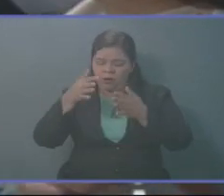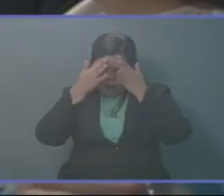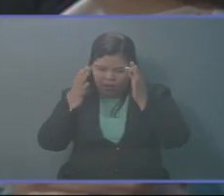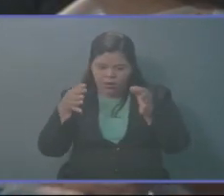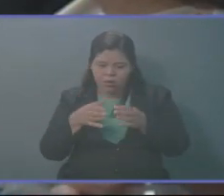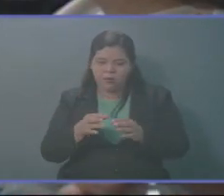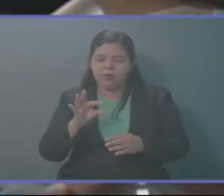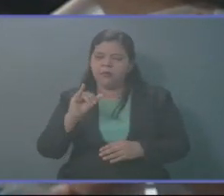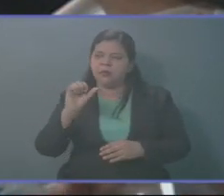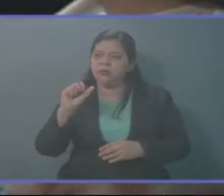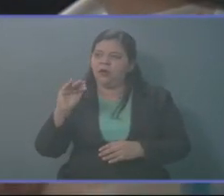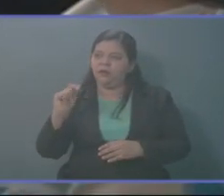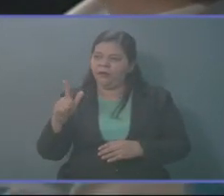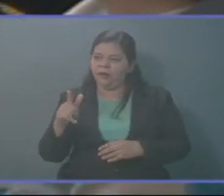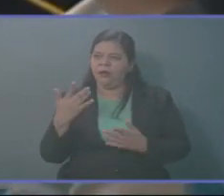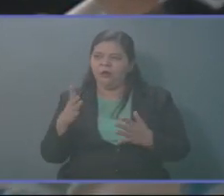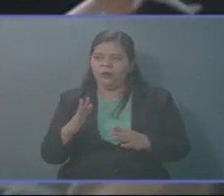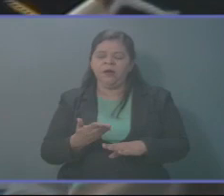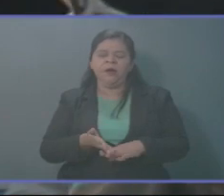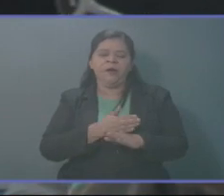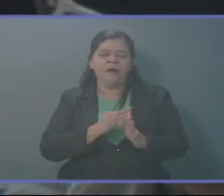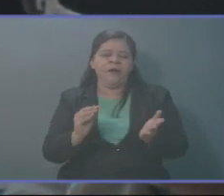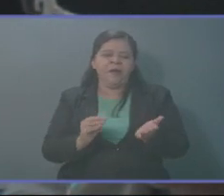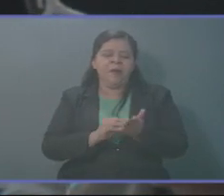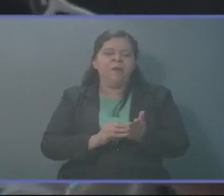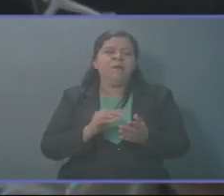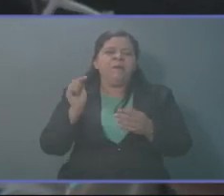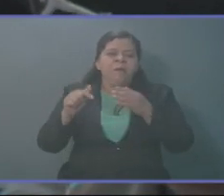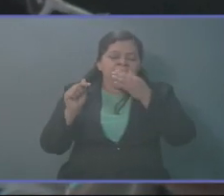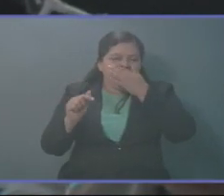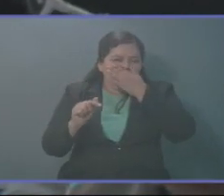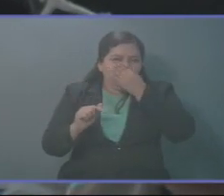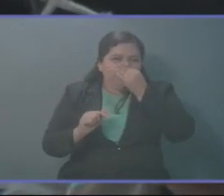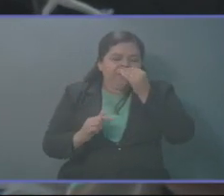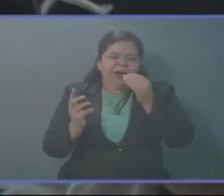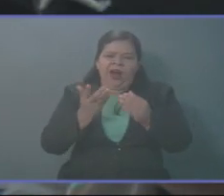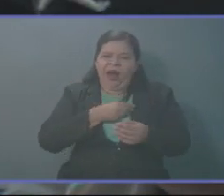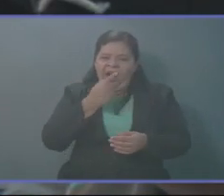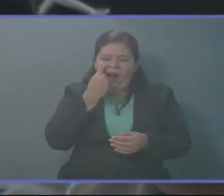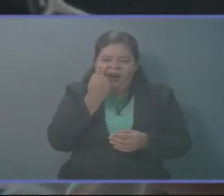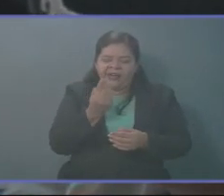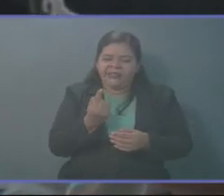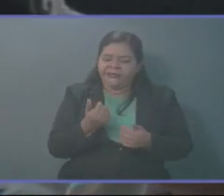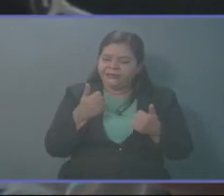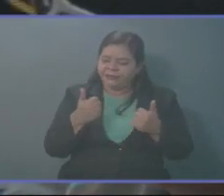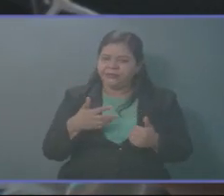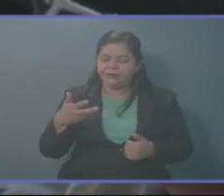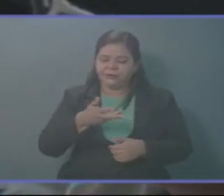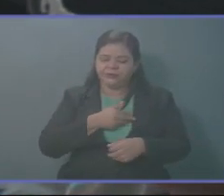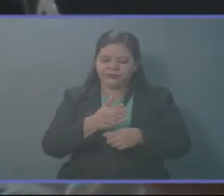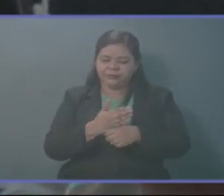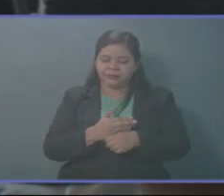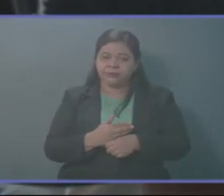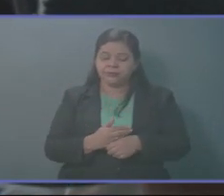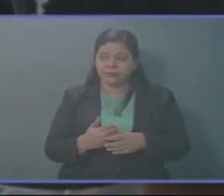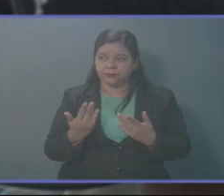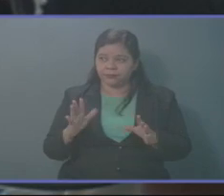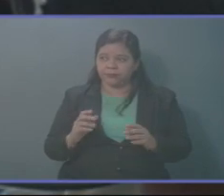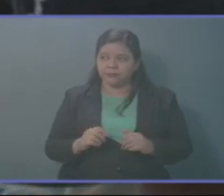que corresponde. En ese sentido, vemos con anuencia, nuestro grupo parlamentario está,